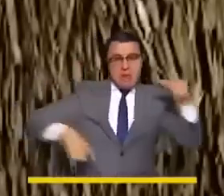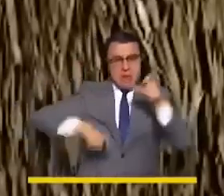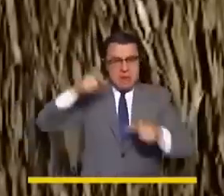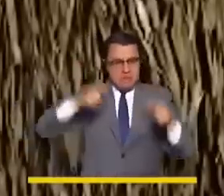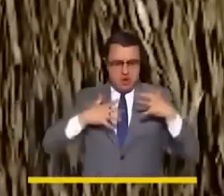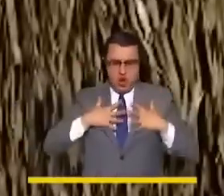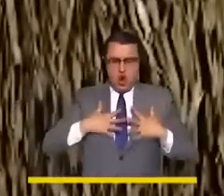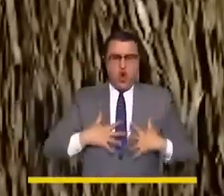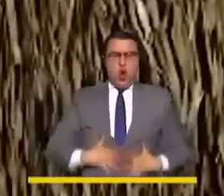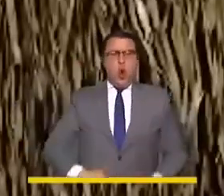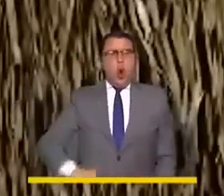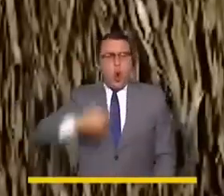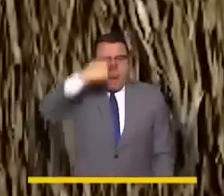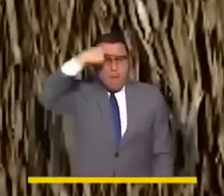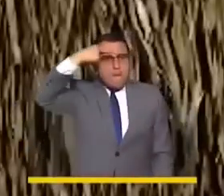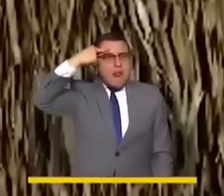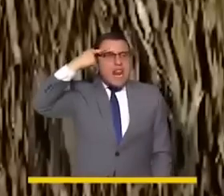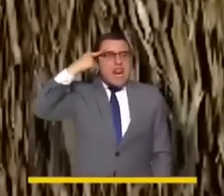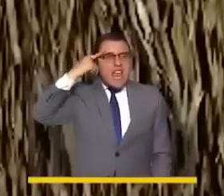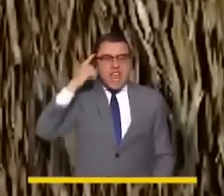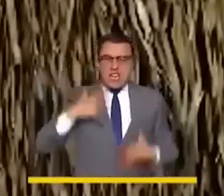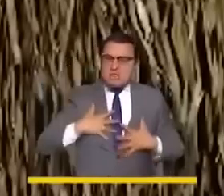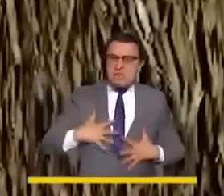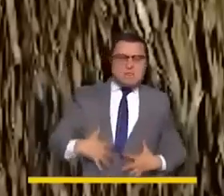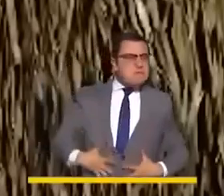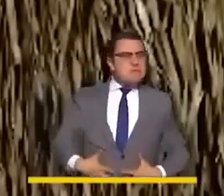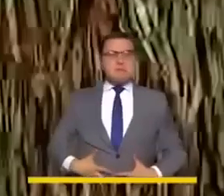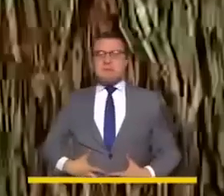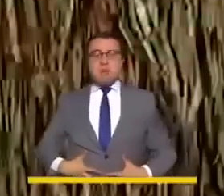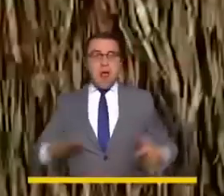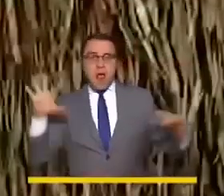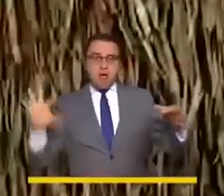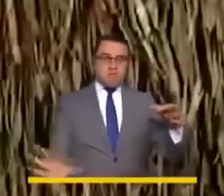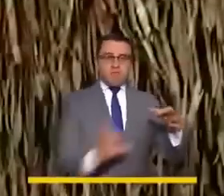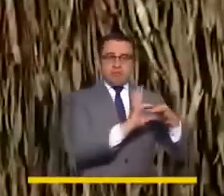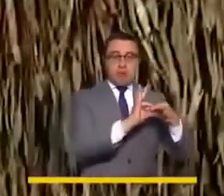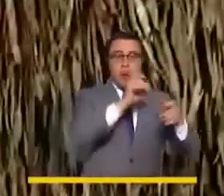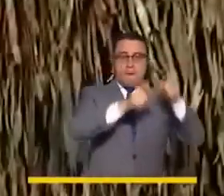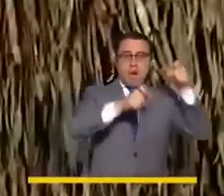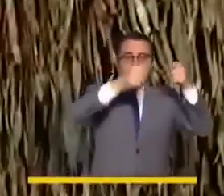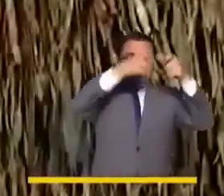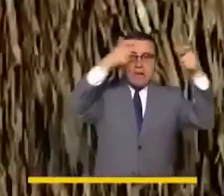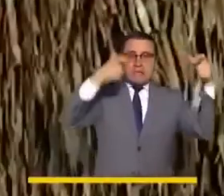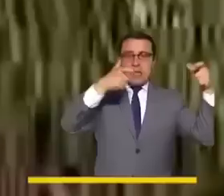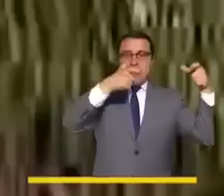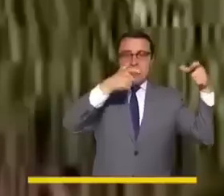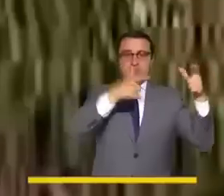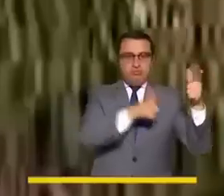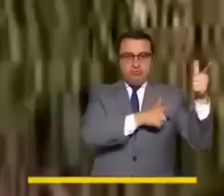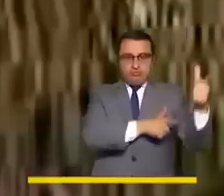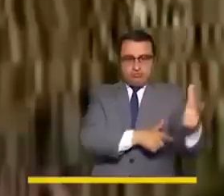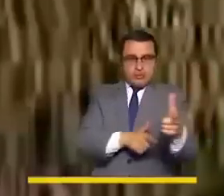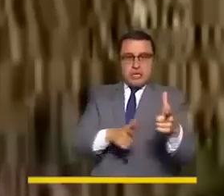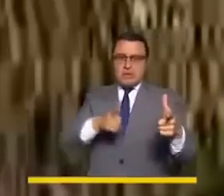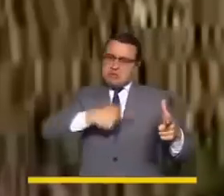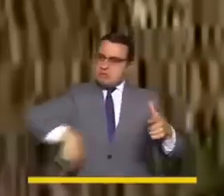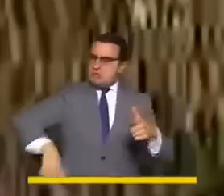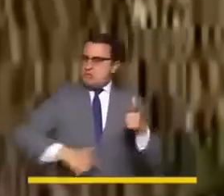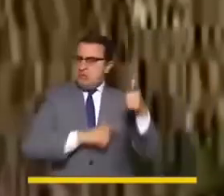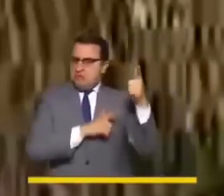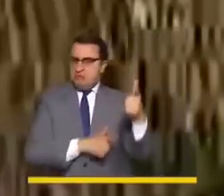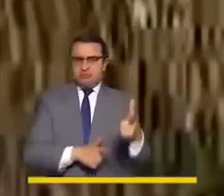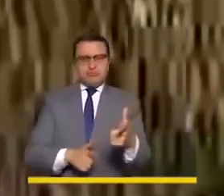negro. Hombres de negro que estaban aliados con funcionarios públicos armados y